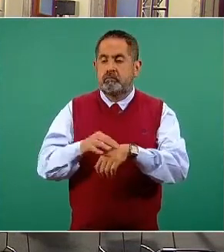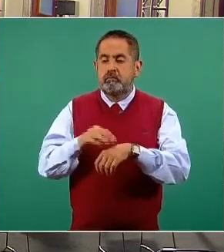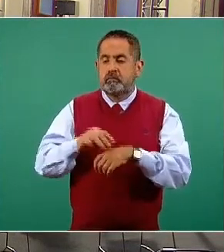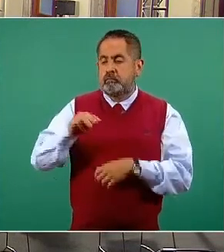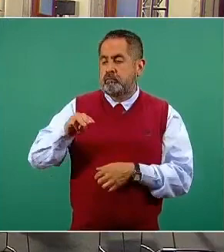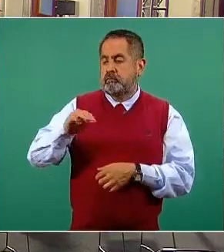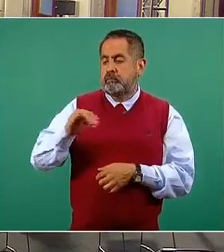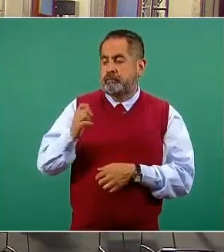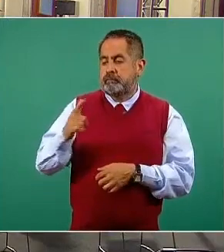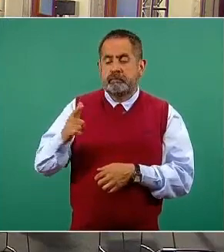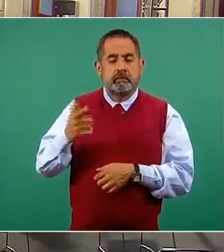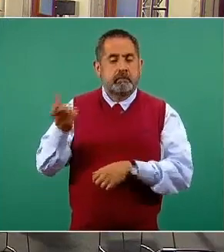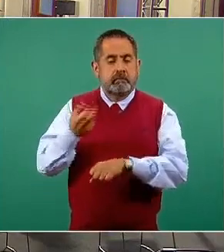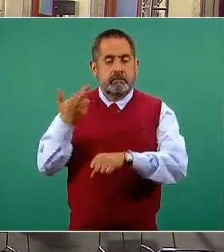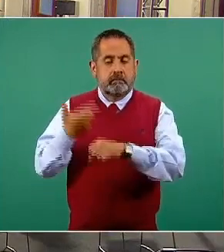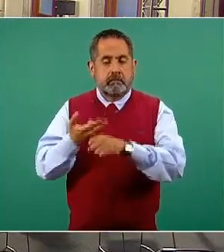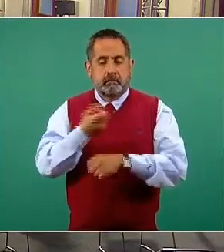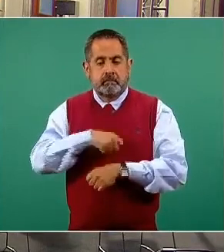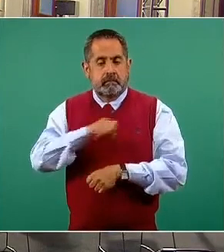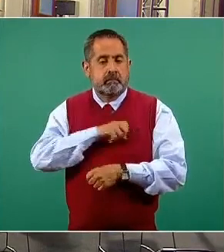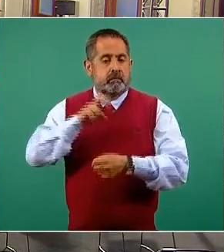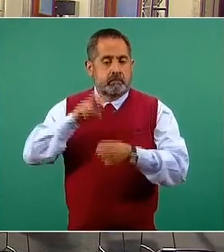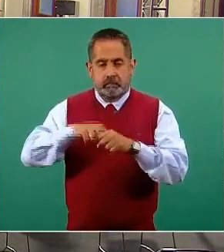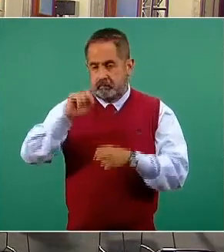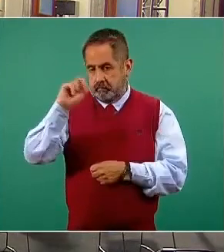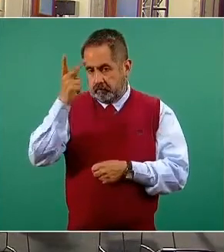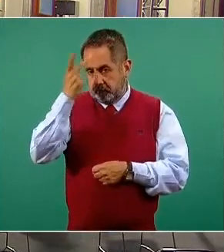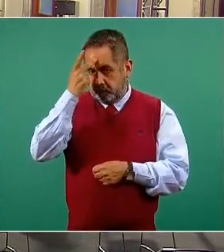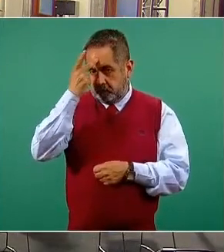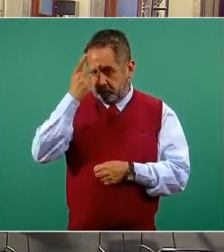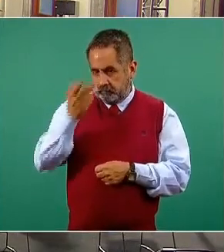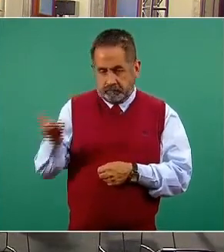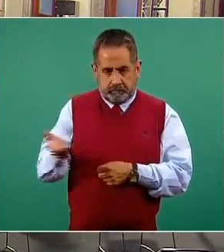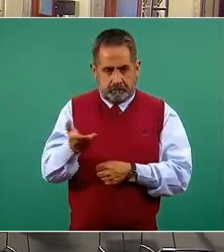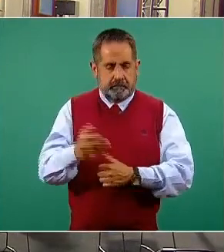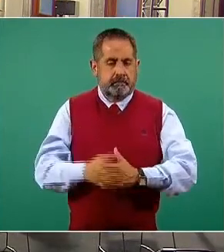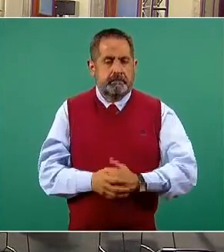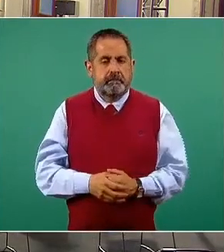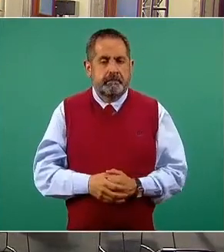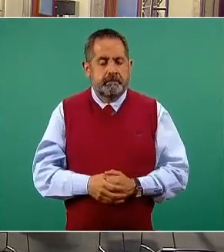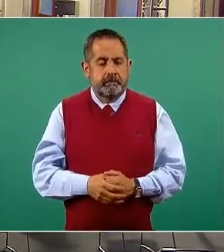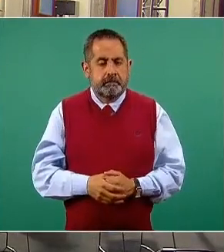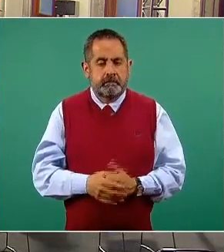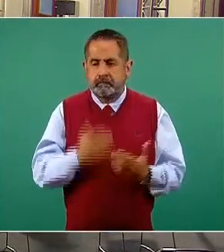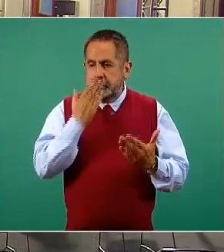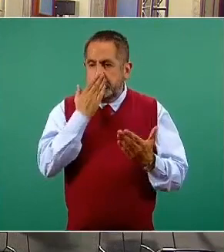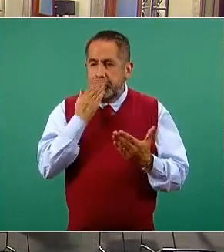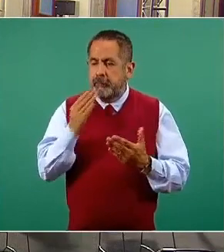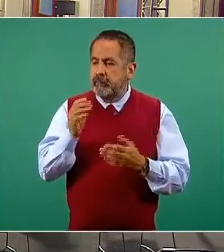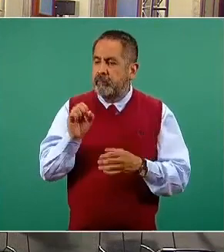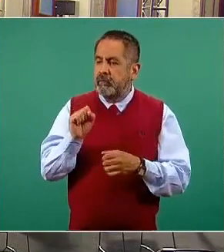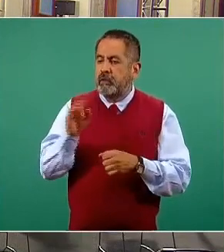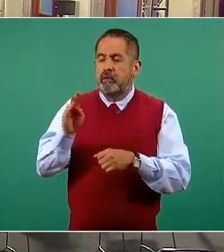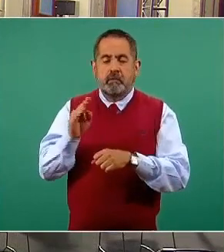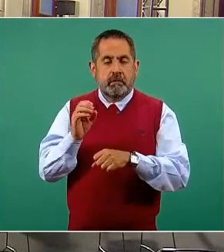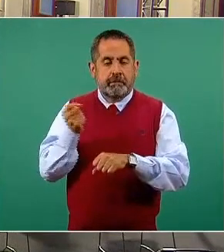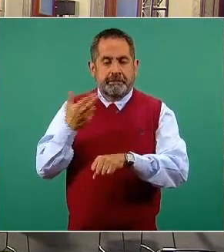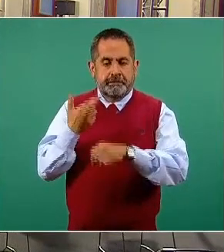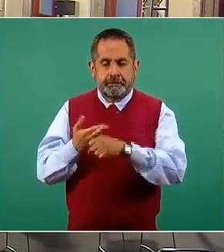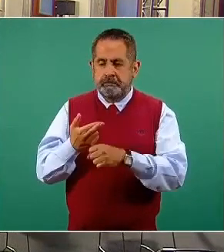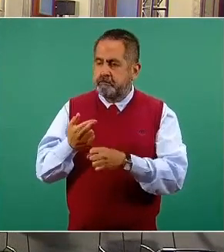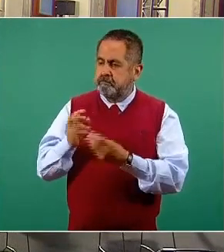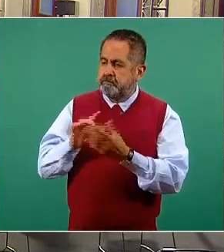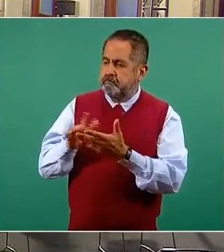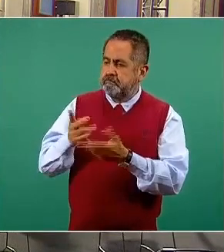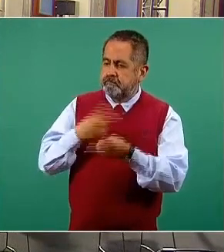Lutzo, secretario de Salud de San Luis Potosí. Adelante. Muchas gracias, subsecretario. La verdad, un placer estar aquí